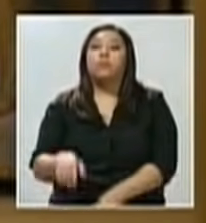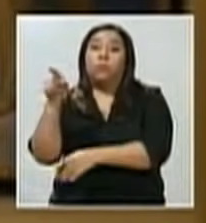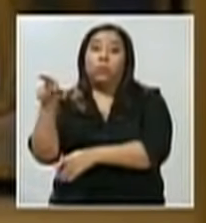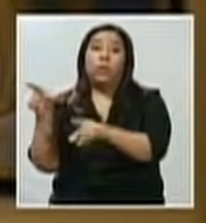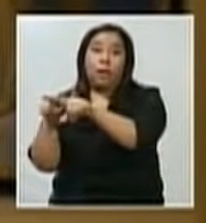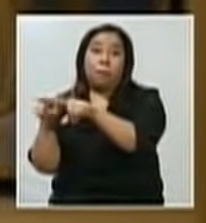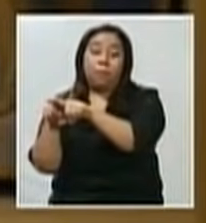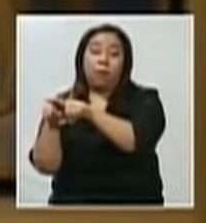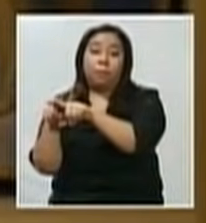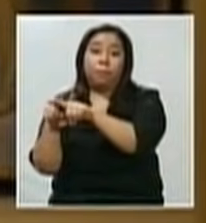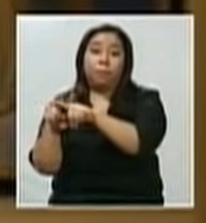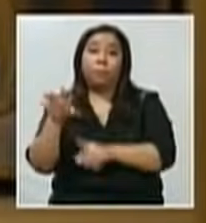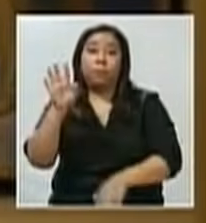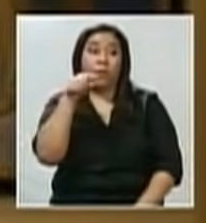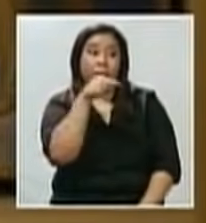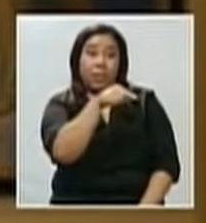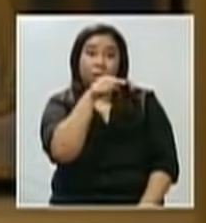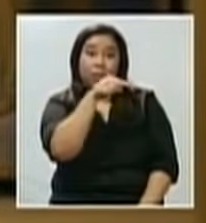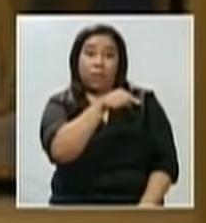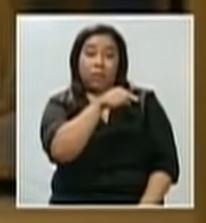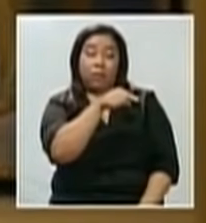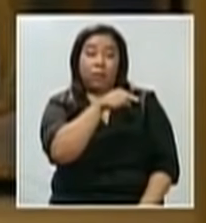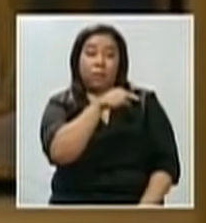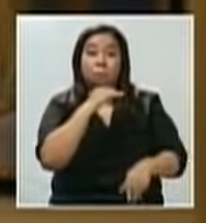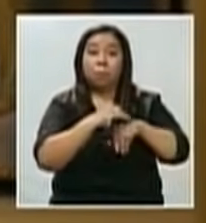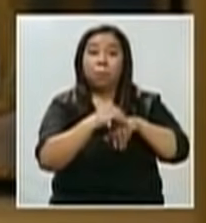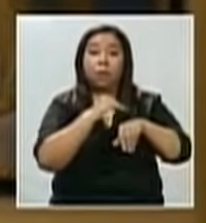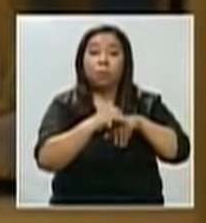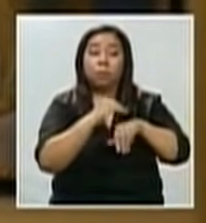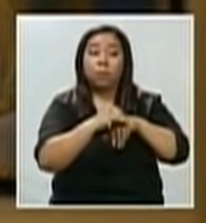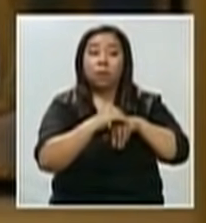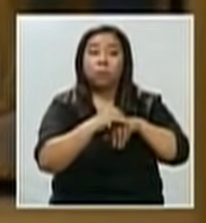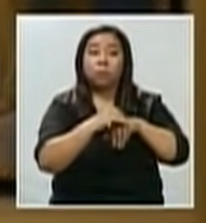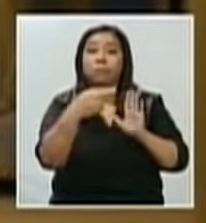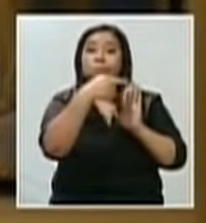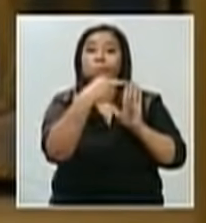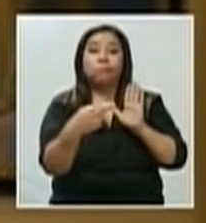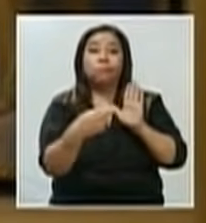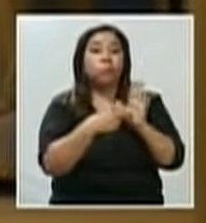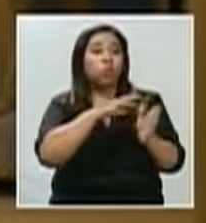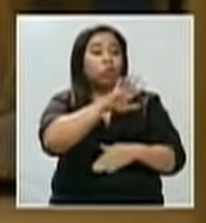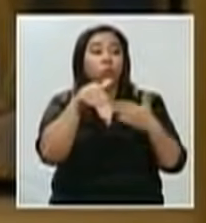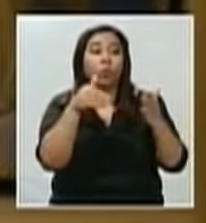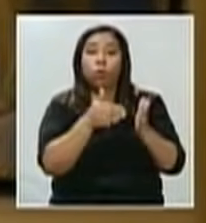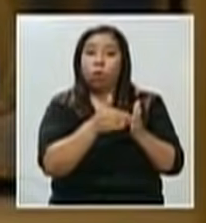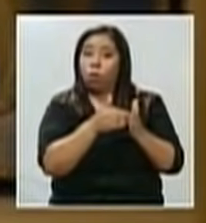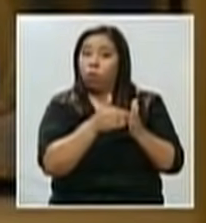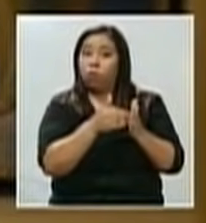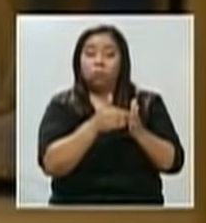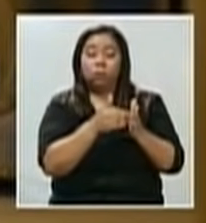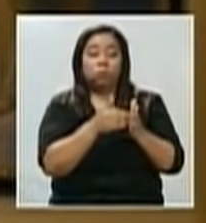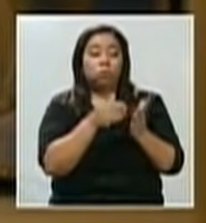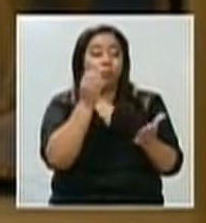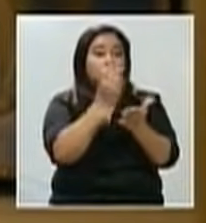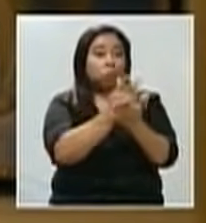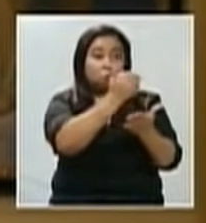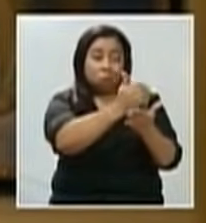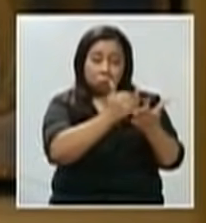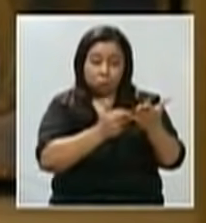se autoriza cuando hayan cumplido con estos mismos requisitos previamente